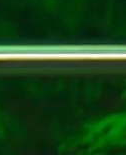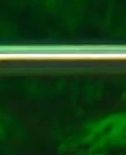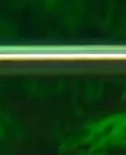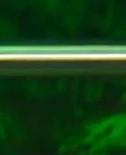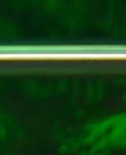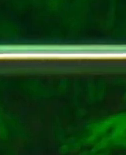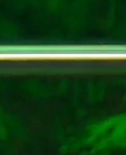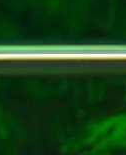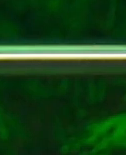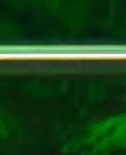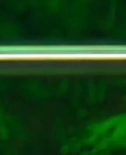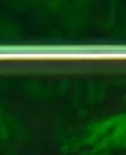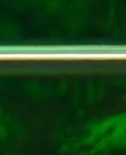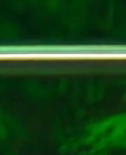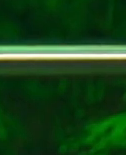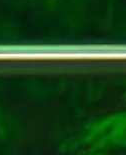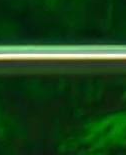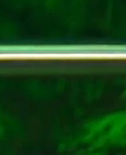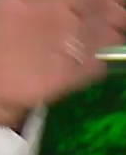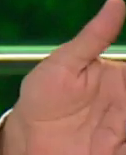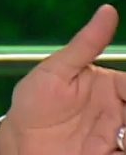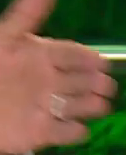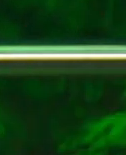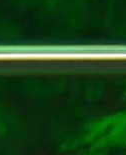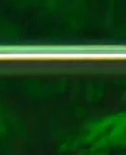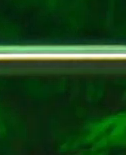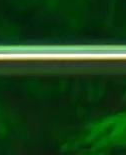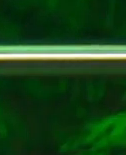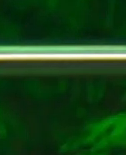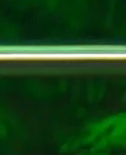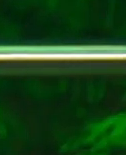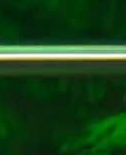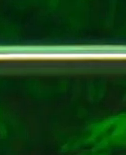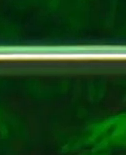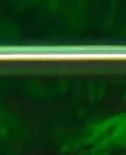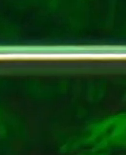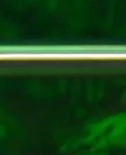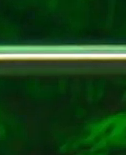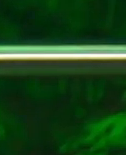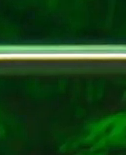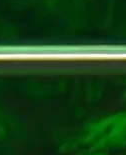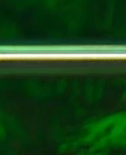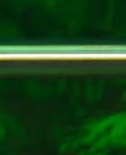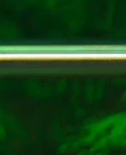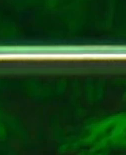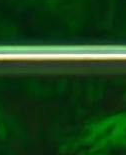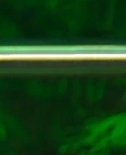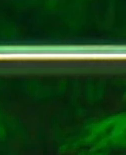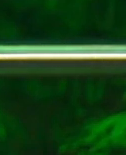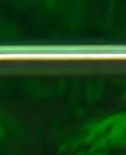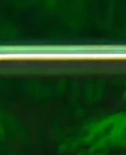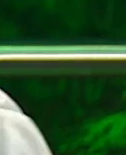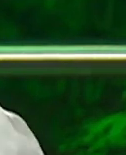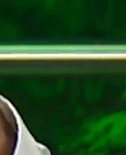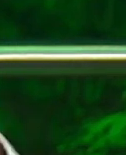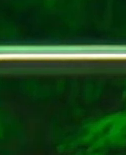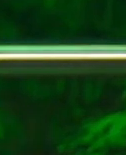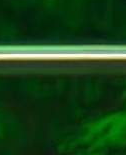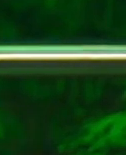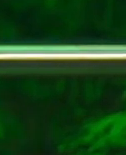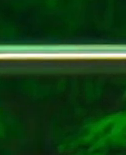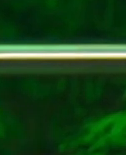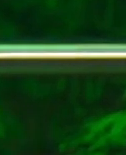nuestra transmisión, hicimos el sorteo para ubicar en sus respectivos asientos a los candidatos. Después de ese sorteo,